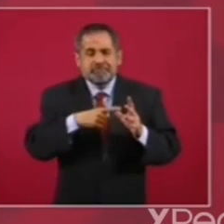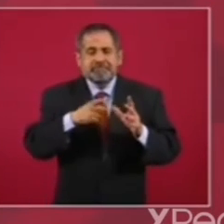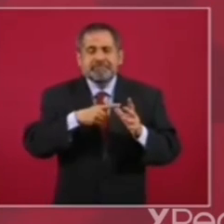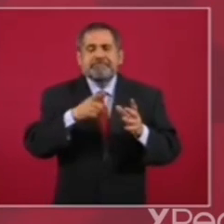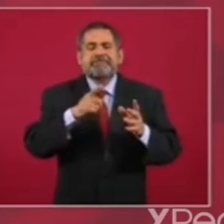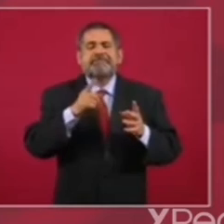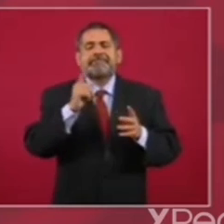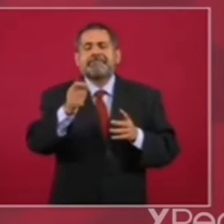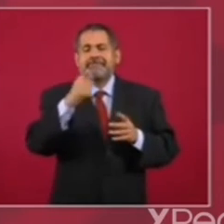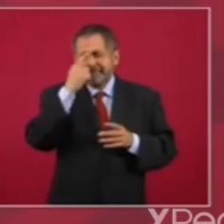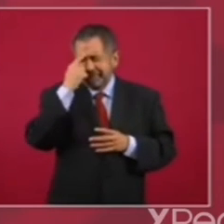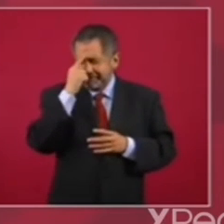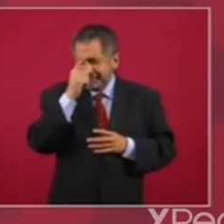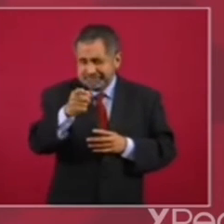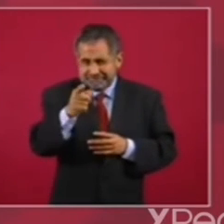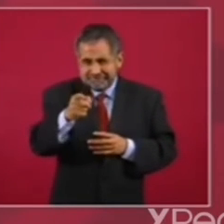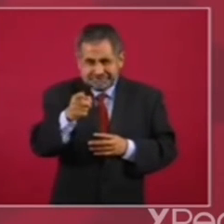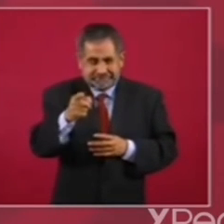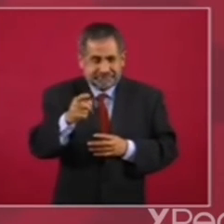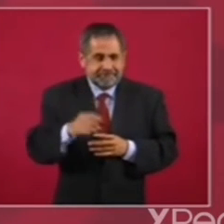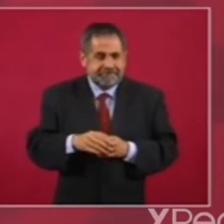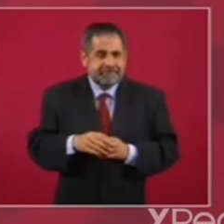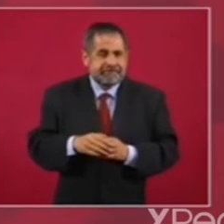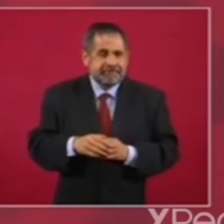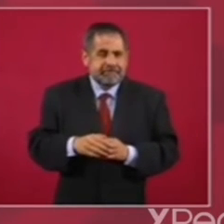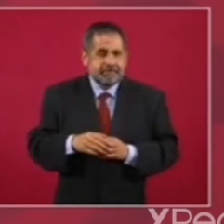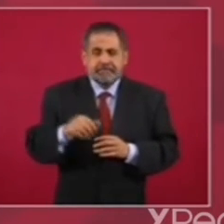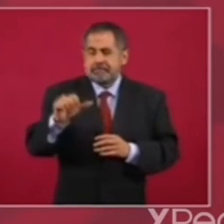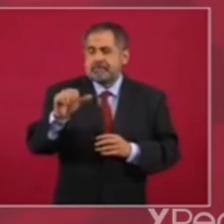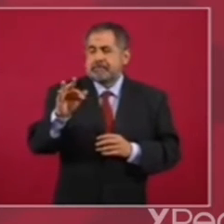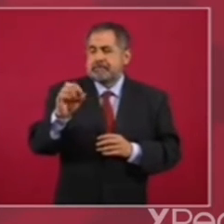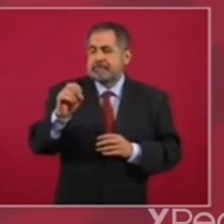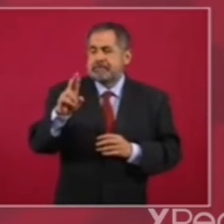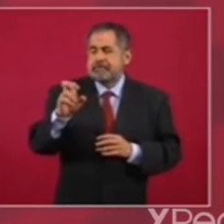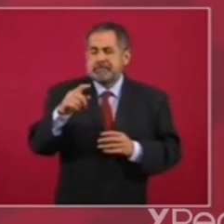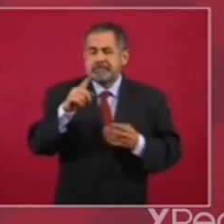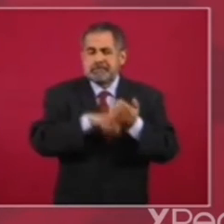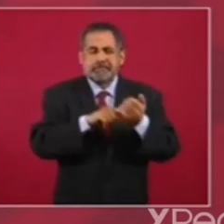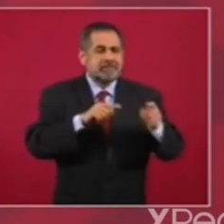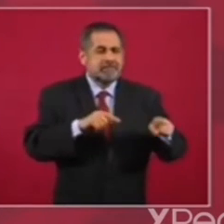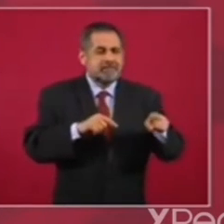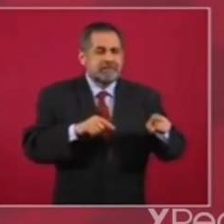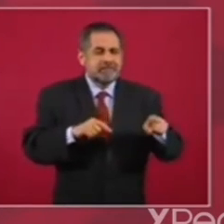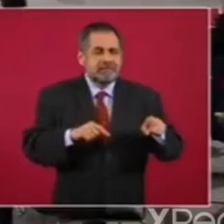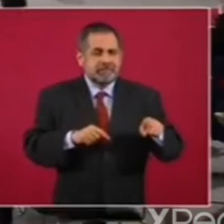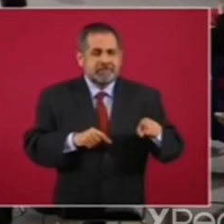uno que tiene que ver con las Afores,